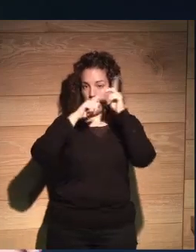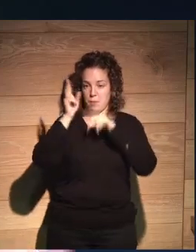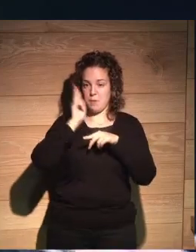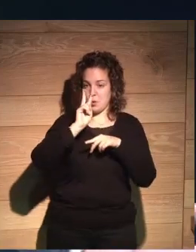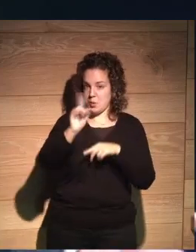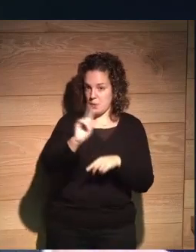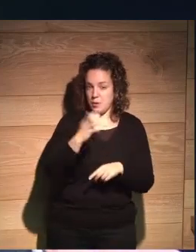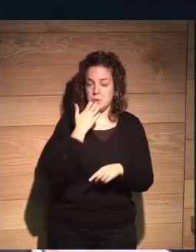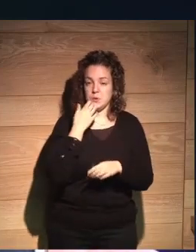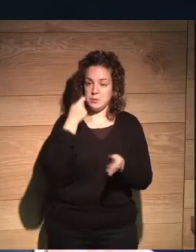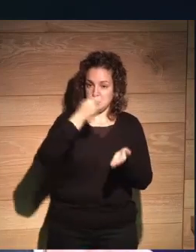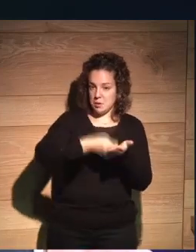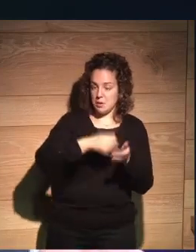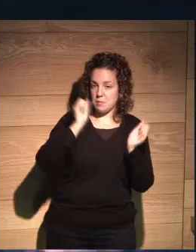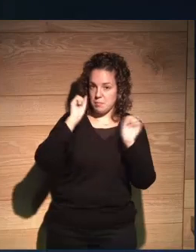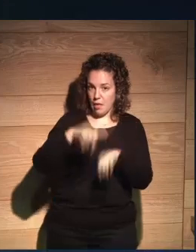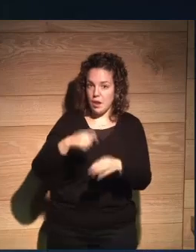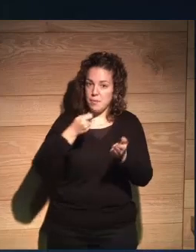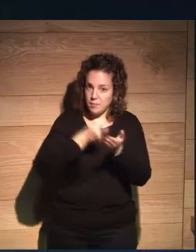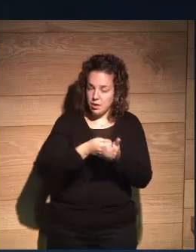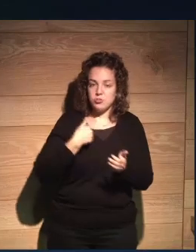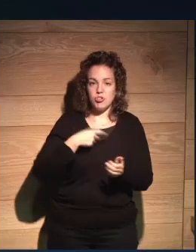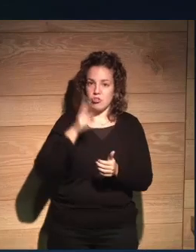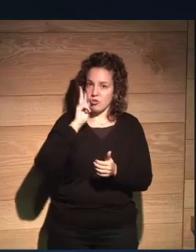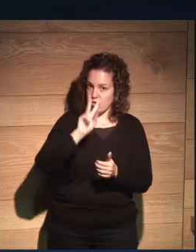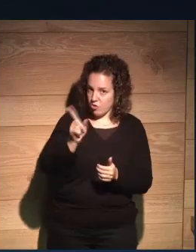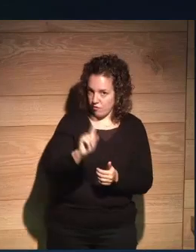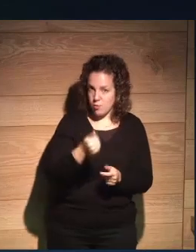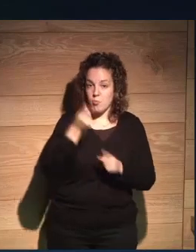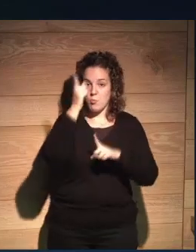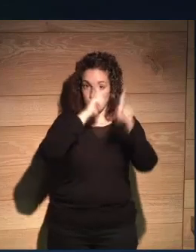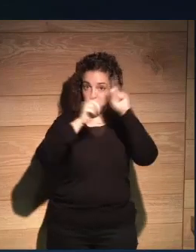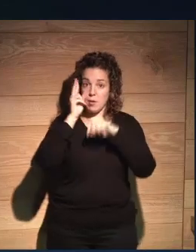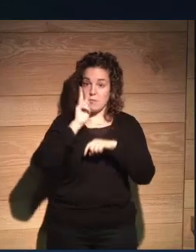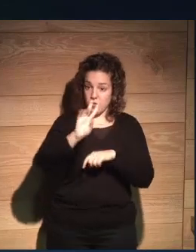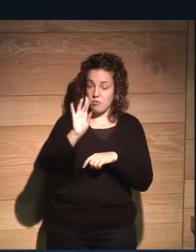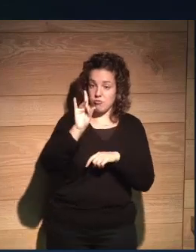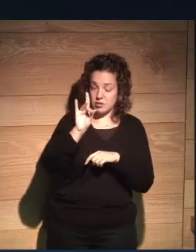si te van a pagar, te paguen. No lo veo. Lo que sí que veo un problema es